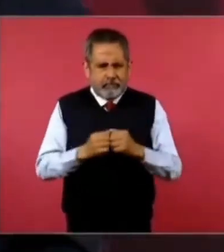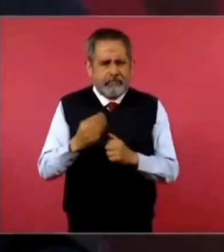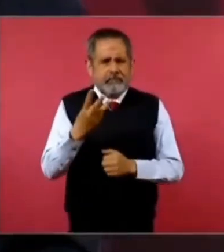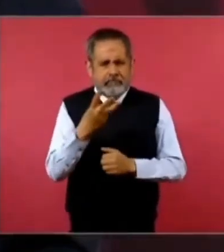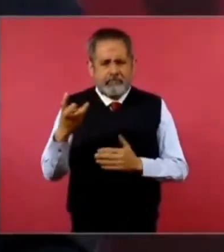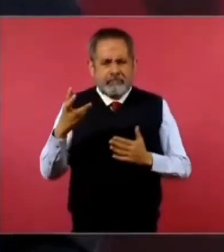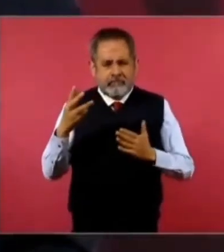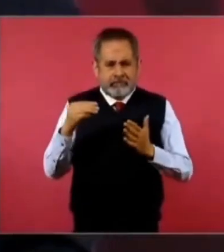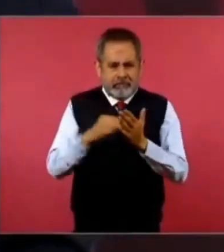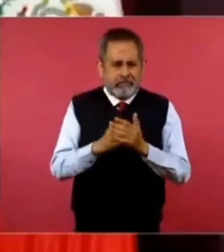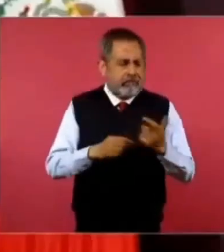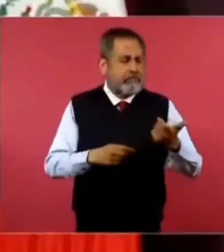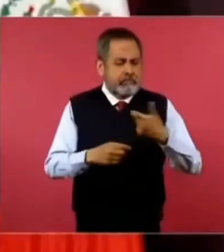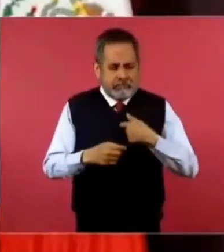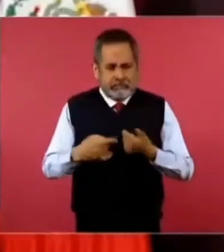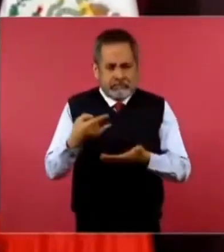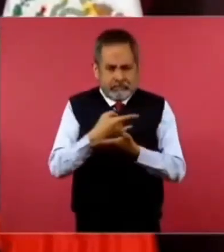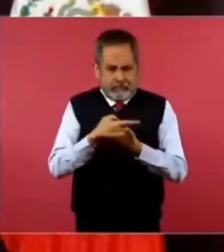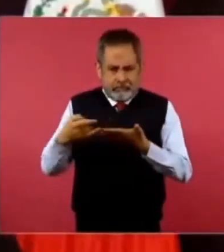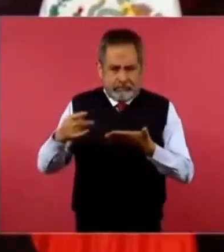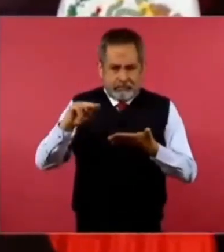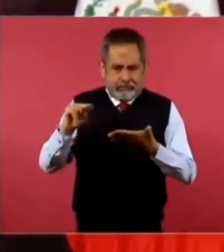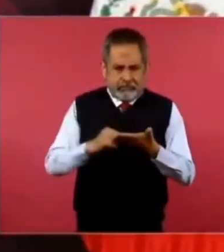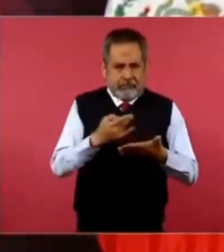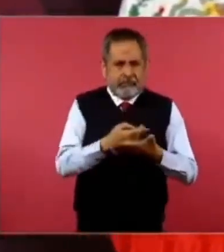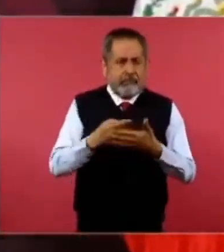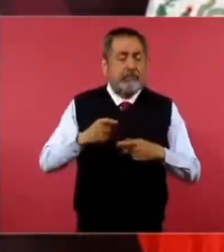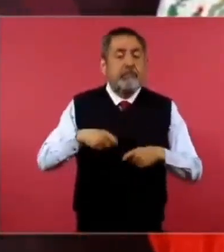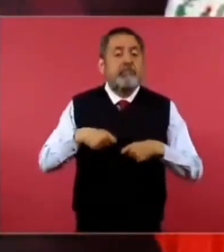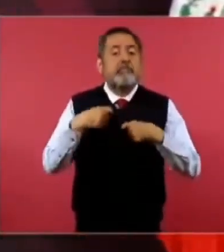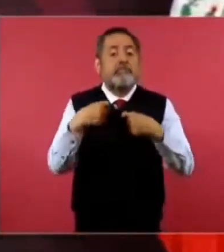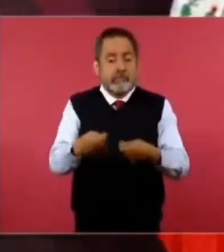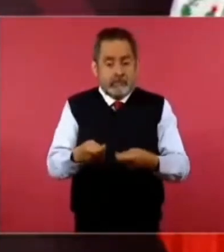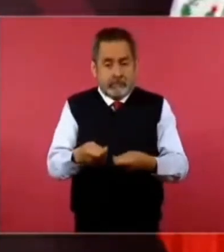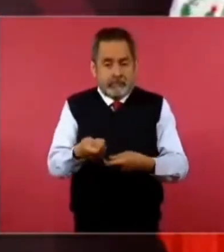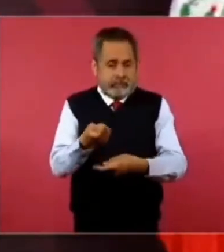300,000, me dieron un cheque y fui a cobrarlo.